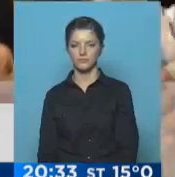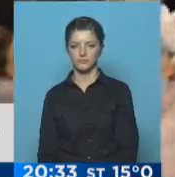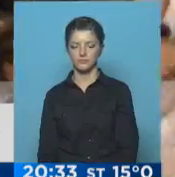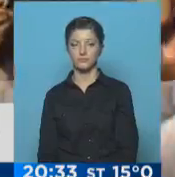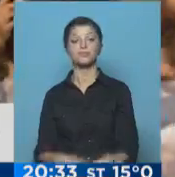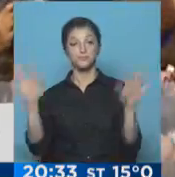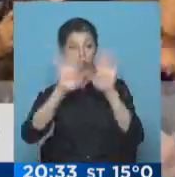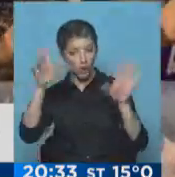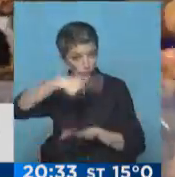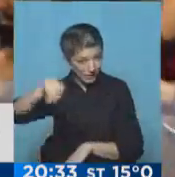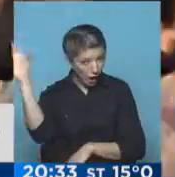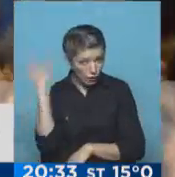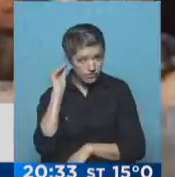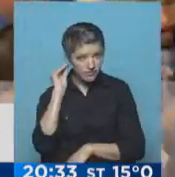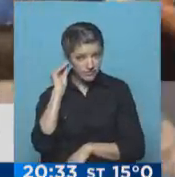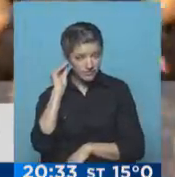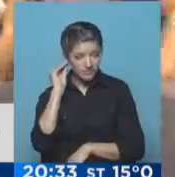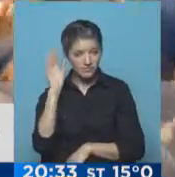Hola, ¿me escuchan?